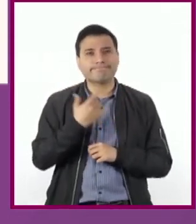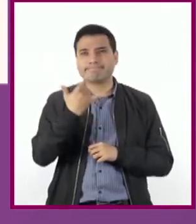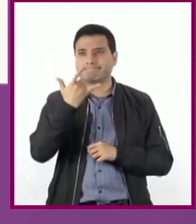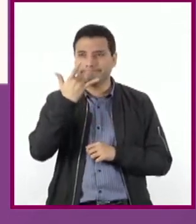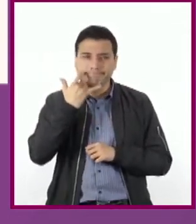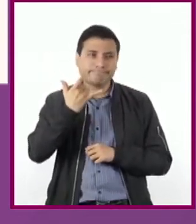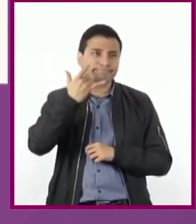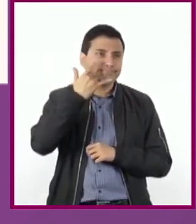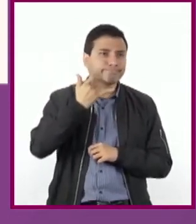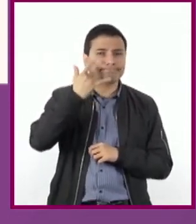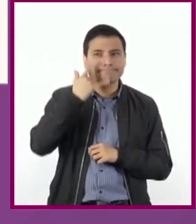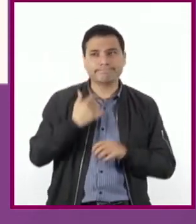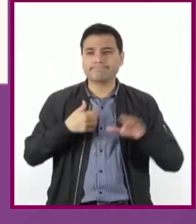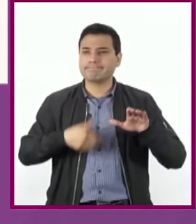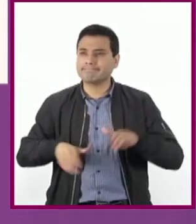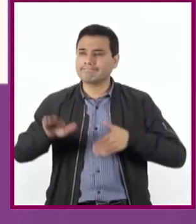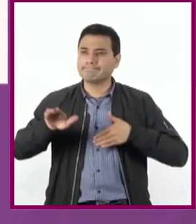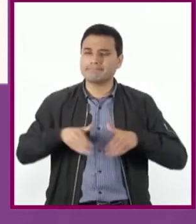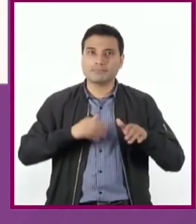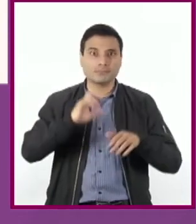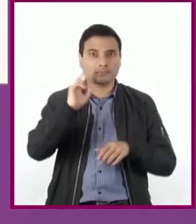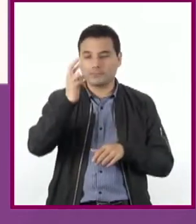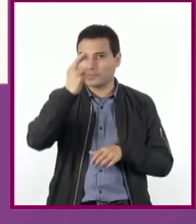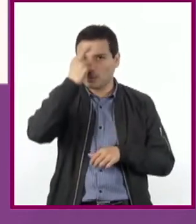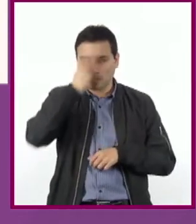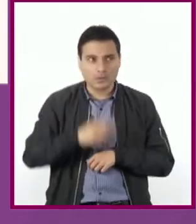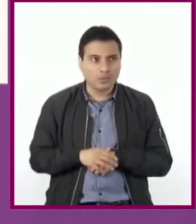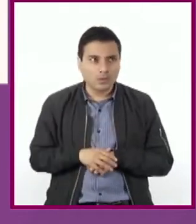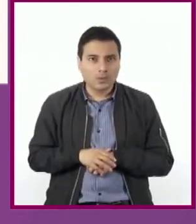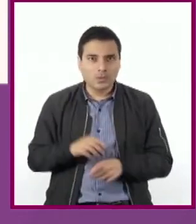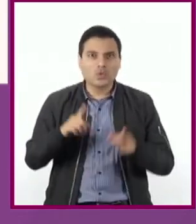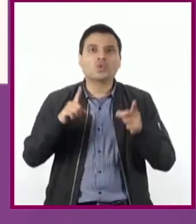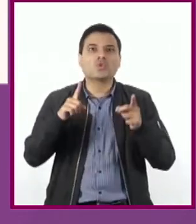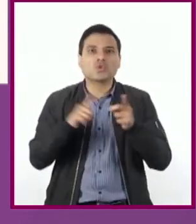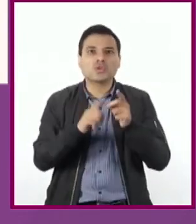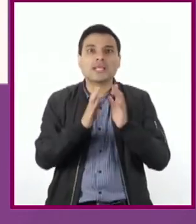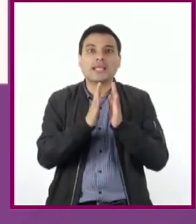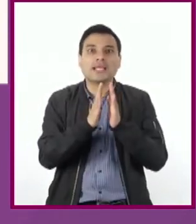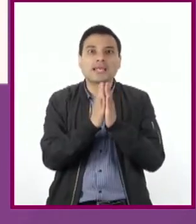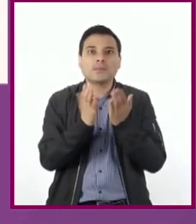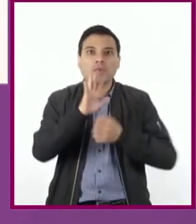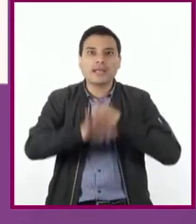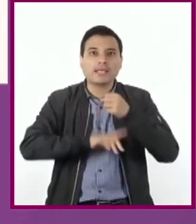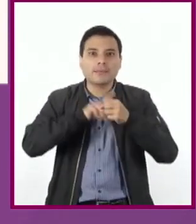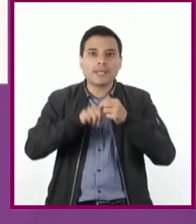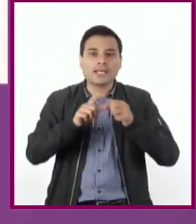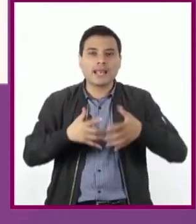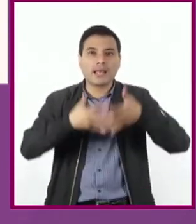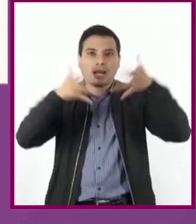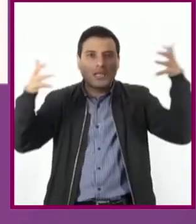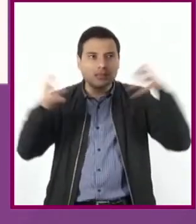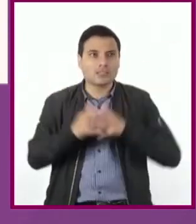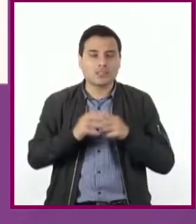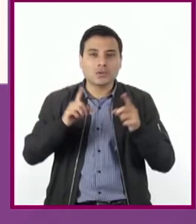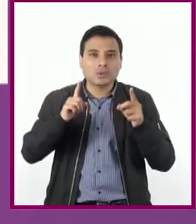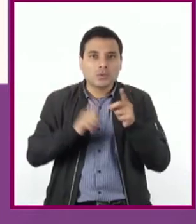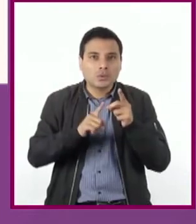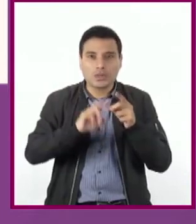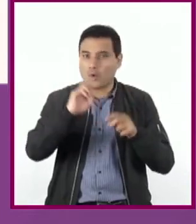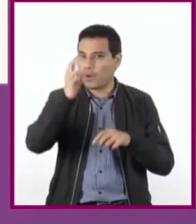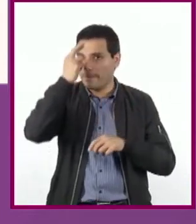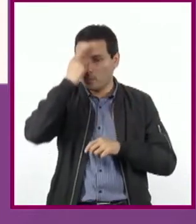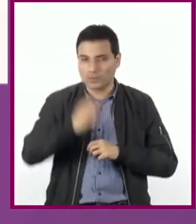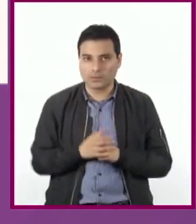y de allá, pero no recordaba dónde estaba la sección de los animales más grandes que han habitado el mundo.